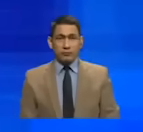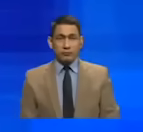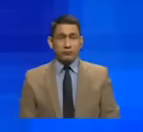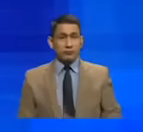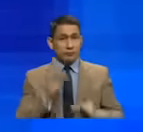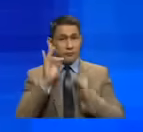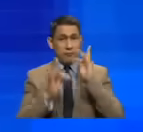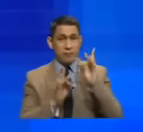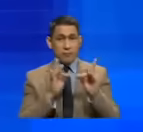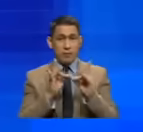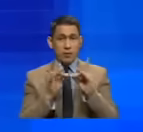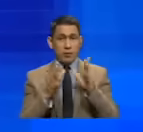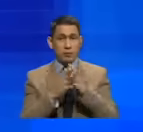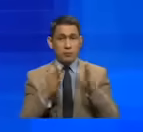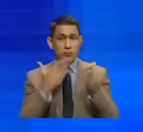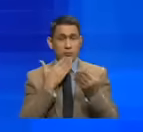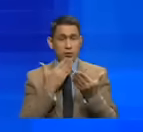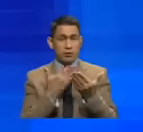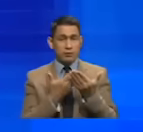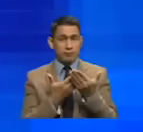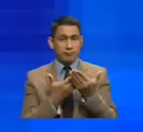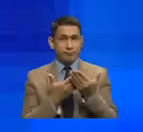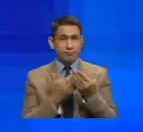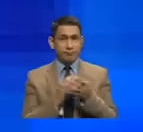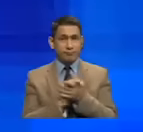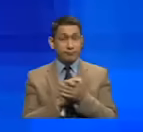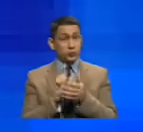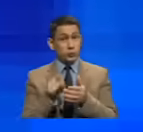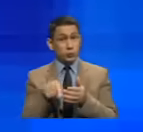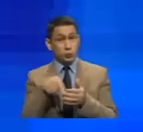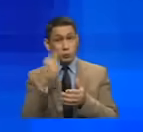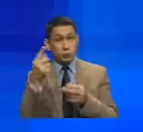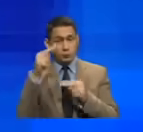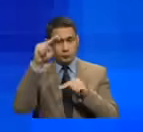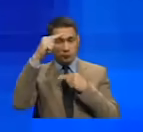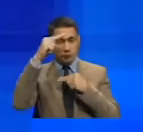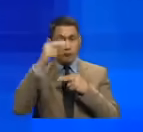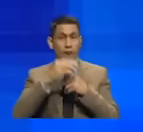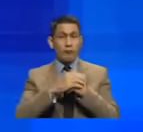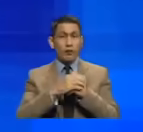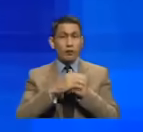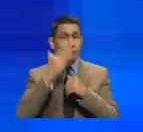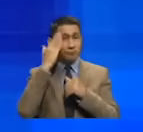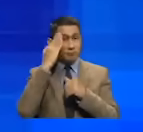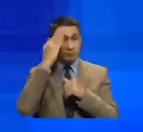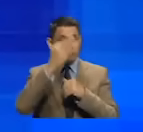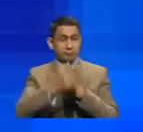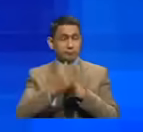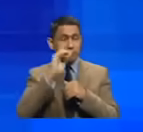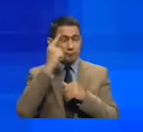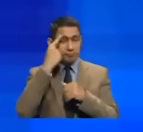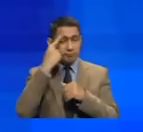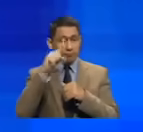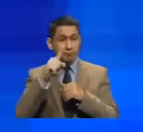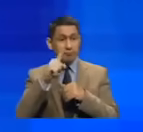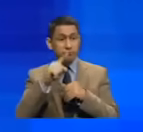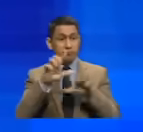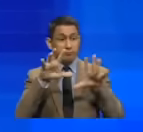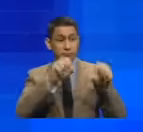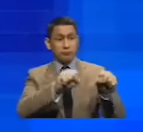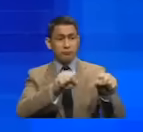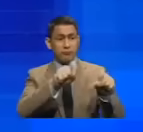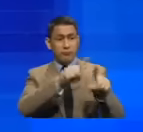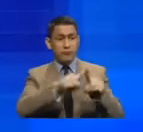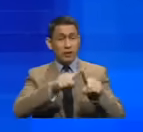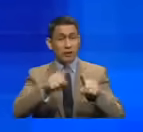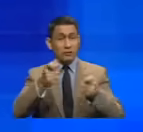Excelente, Juan Pablo, muchísimas gracias. Amigos, por otro lado, les comentamos que la causa principal de retención de vehículos es